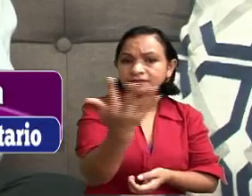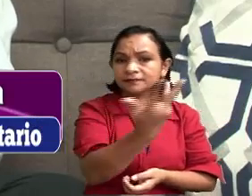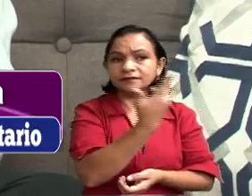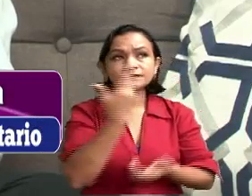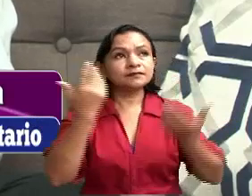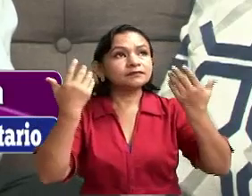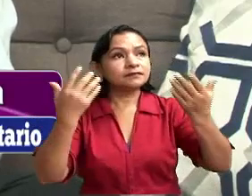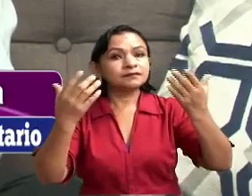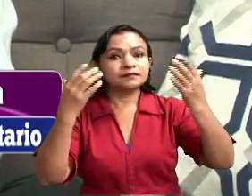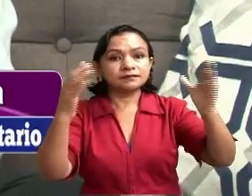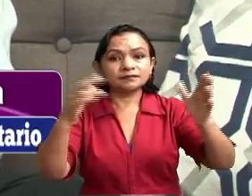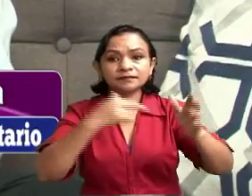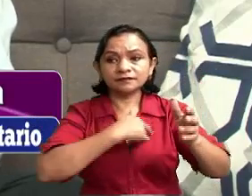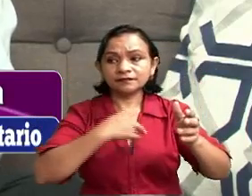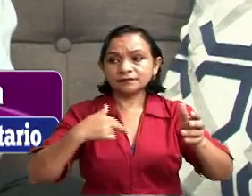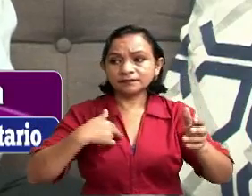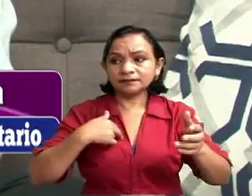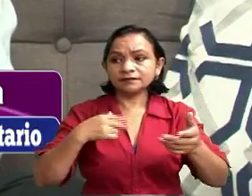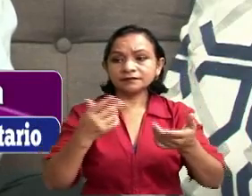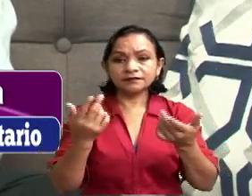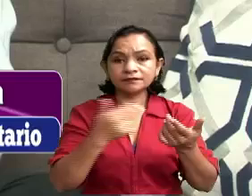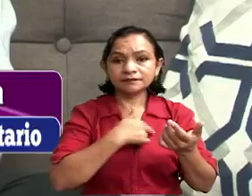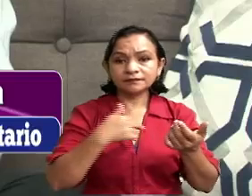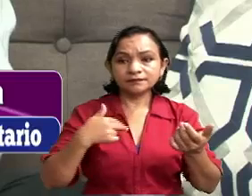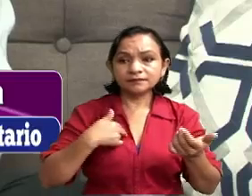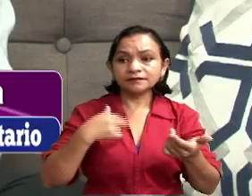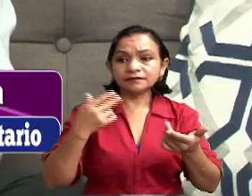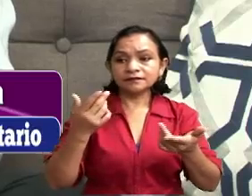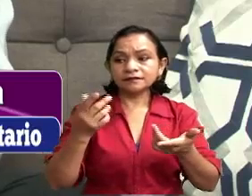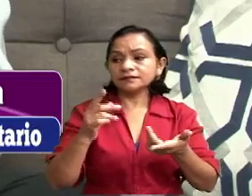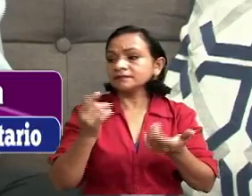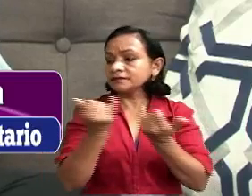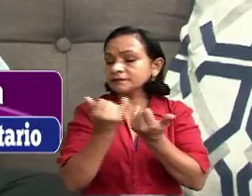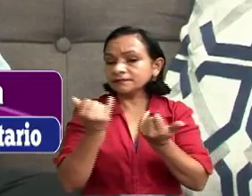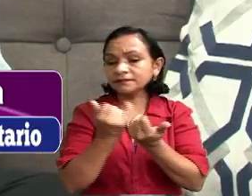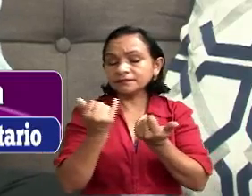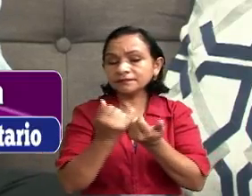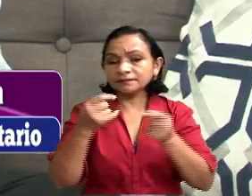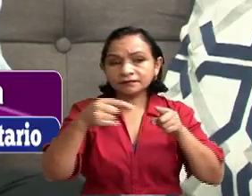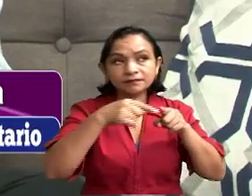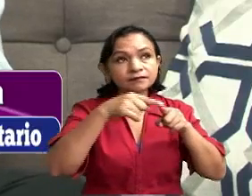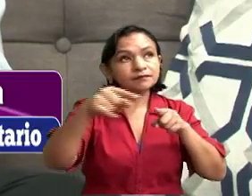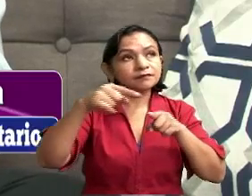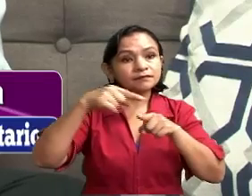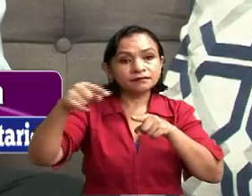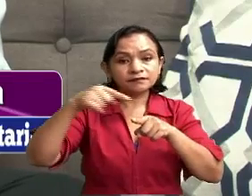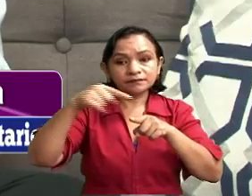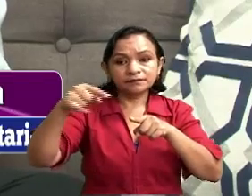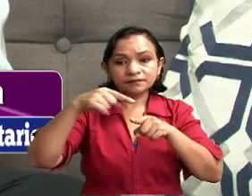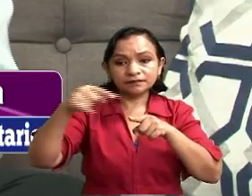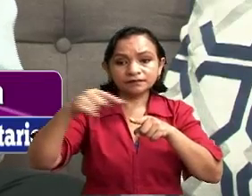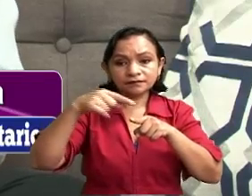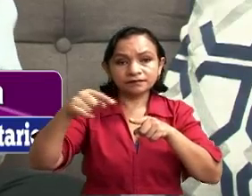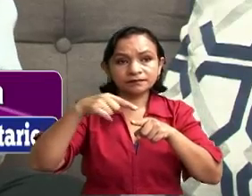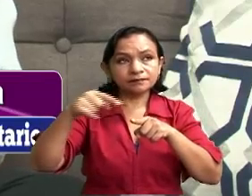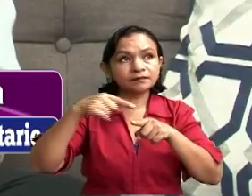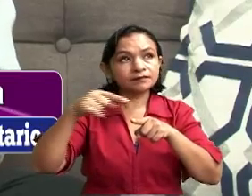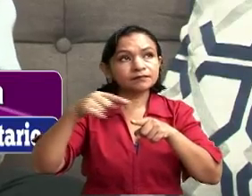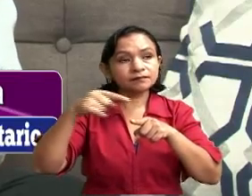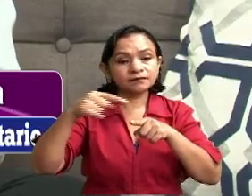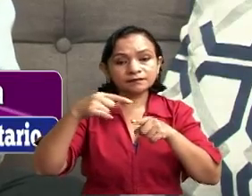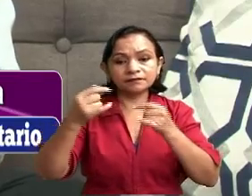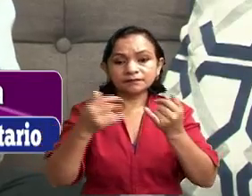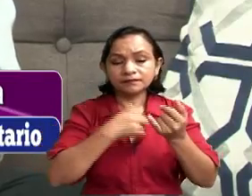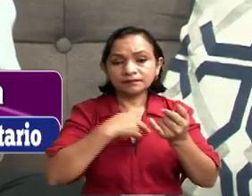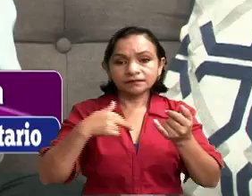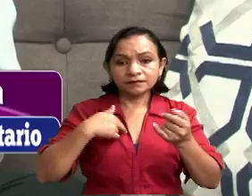recursos que son trasladados vía transferencias municipales a los municipios del país.